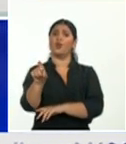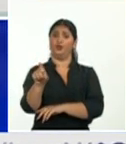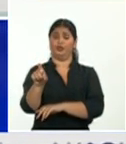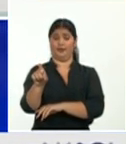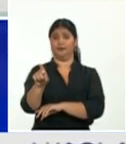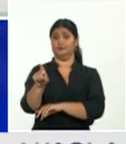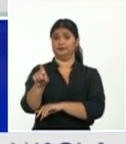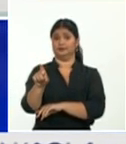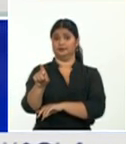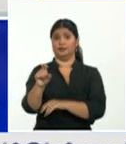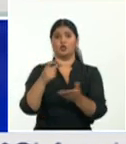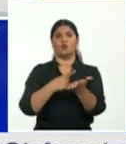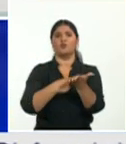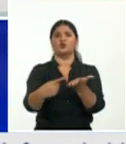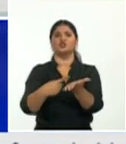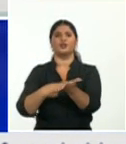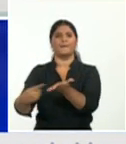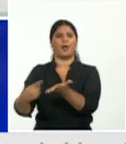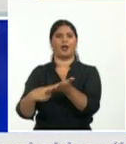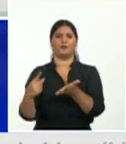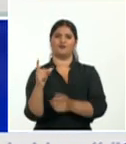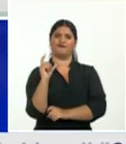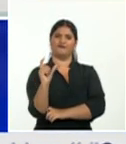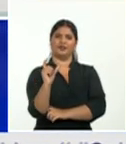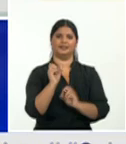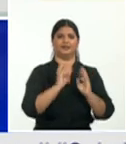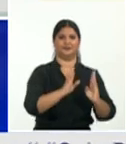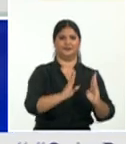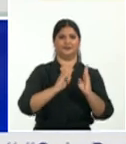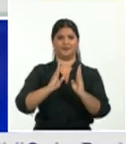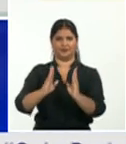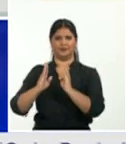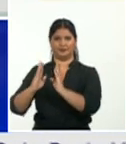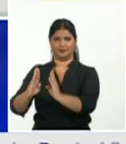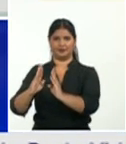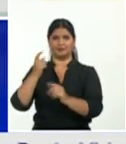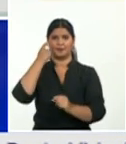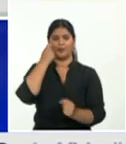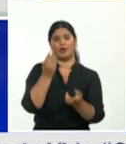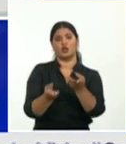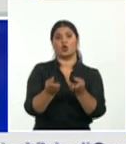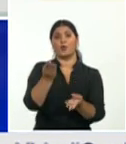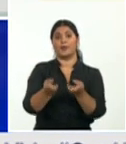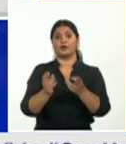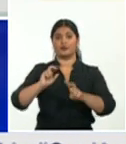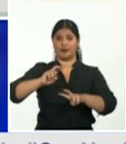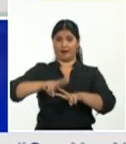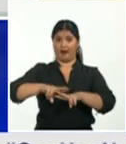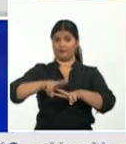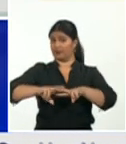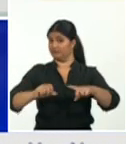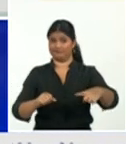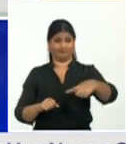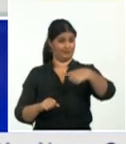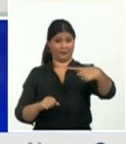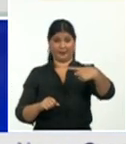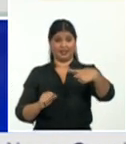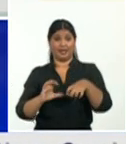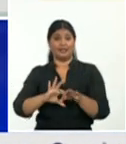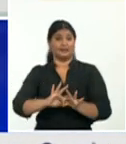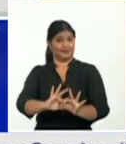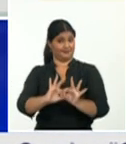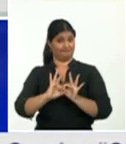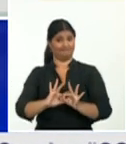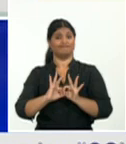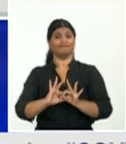por semana, para ver cómo va evolucionando, ¿no? La Habana, a pesar de tener la cifra mayor y sin